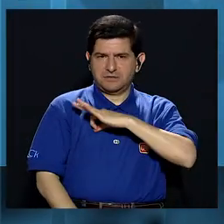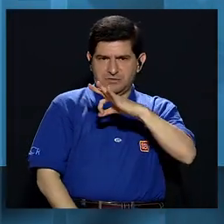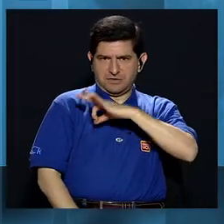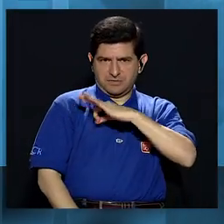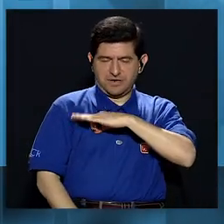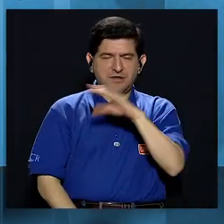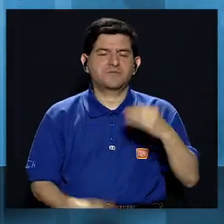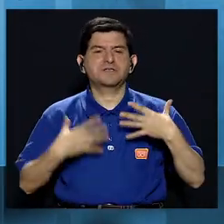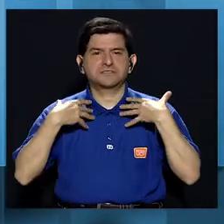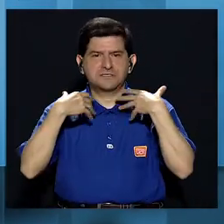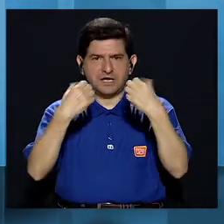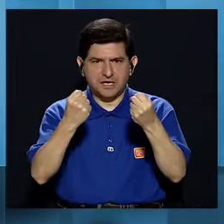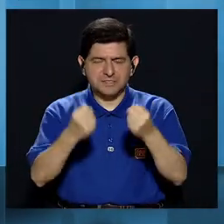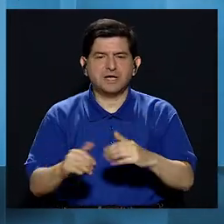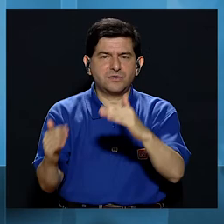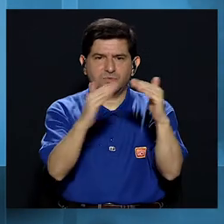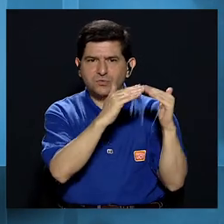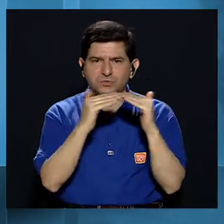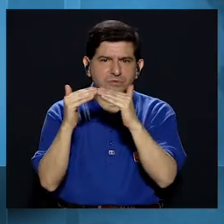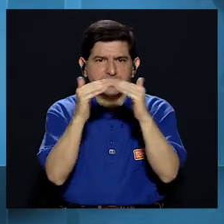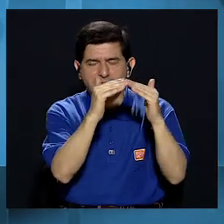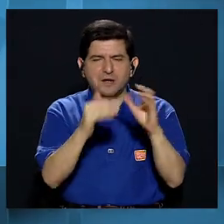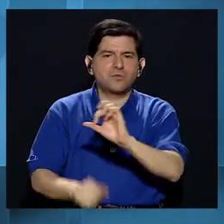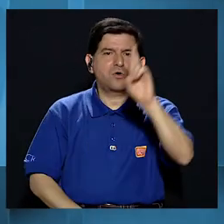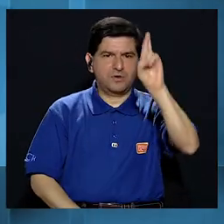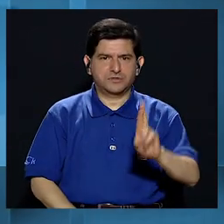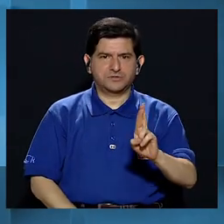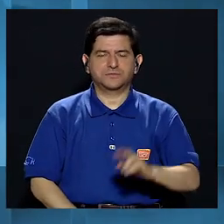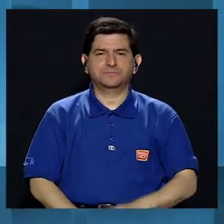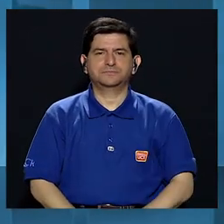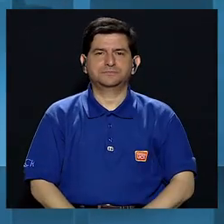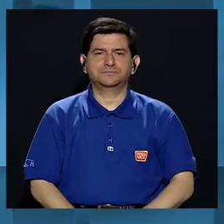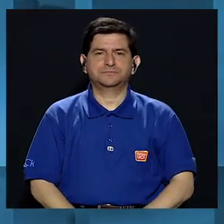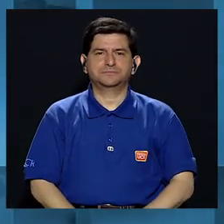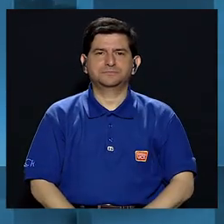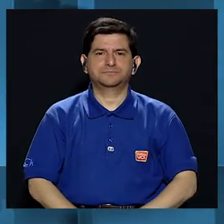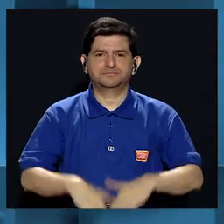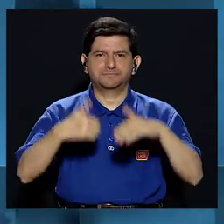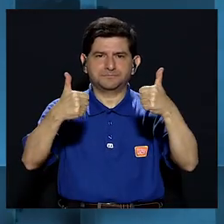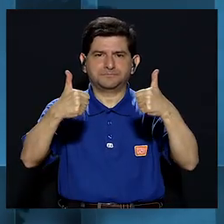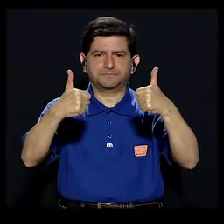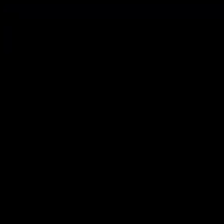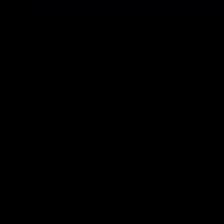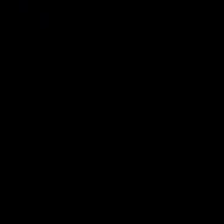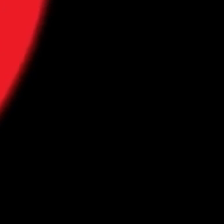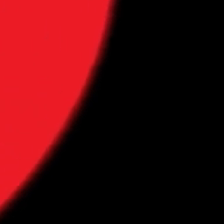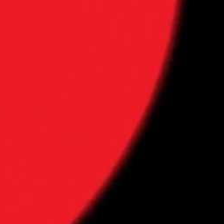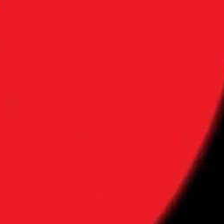bienestar y la salud de la población costarricense. Pura vida.